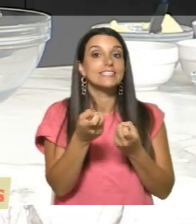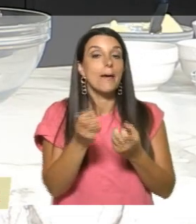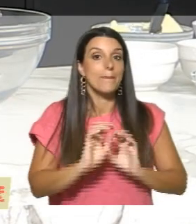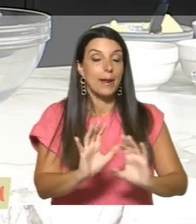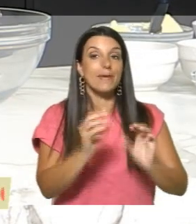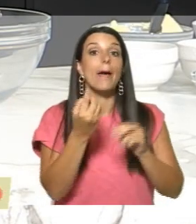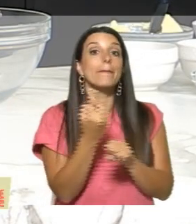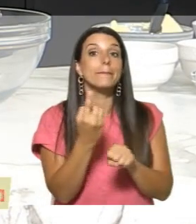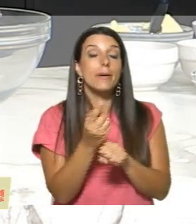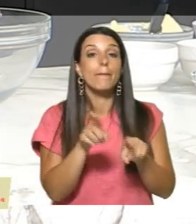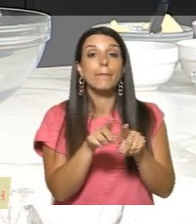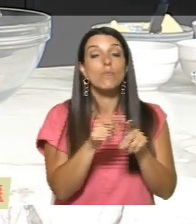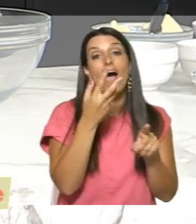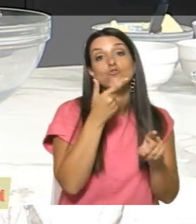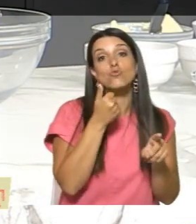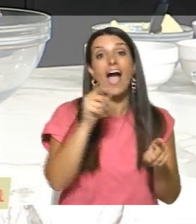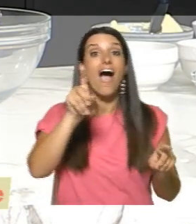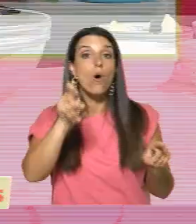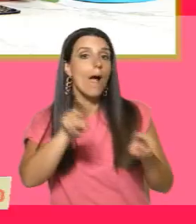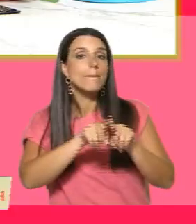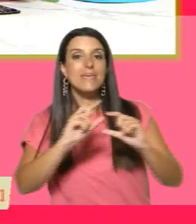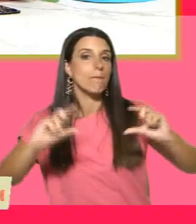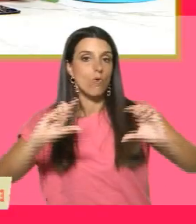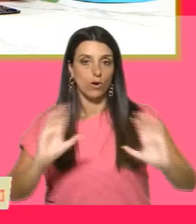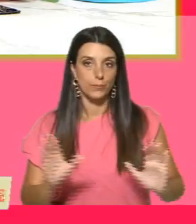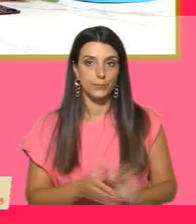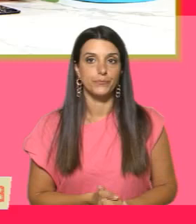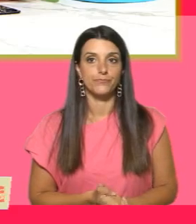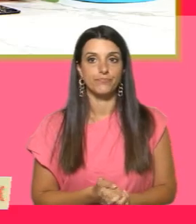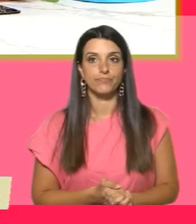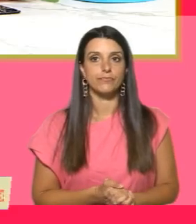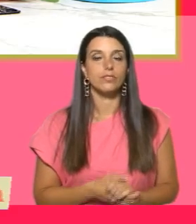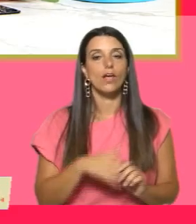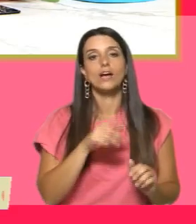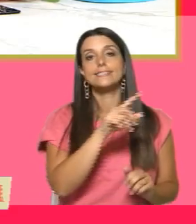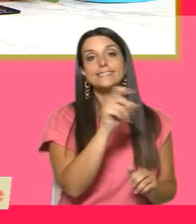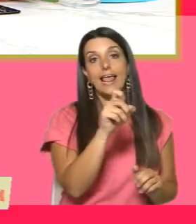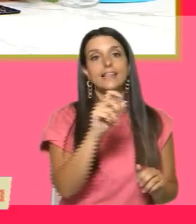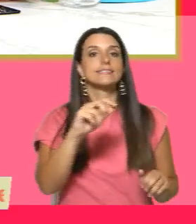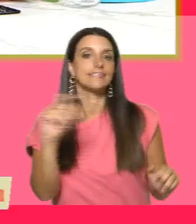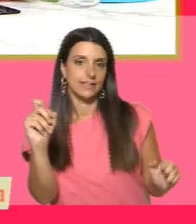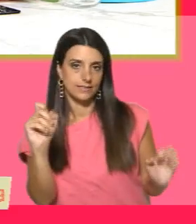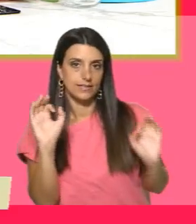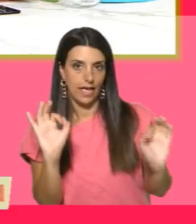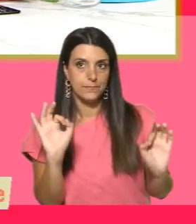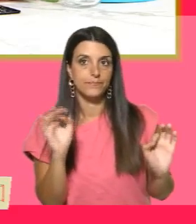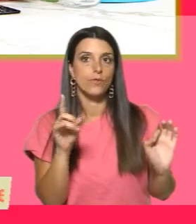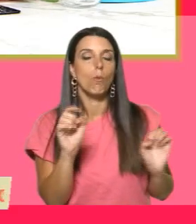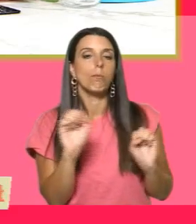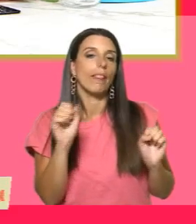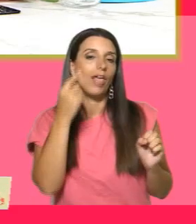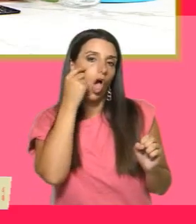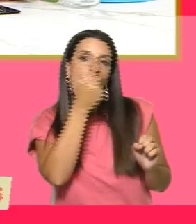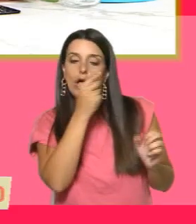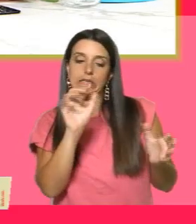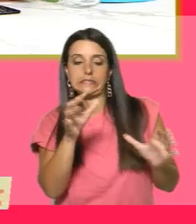Vas a poner igual cantidad de azúcar que de agua. Perfecto. ¿Está? En este caso yo puse 100 y 100. Lo puedes hacer un poco a ojo, pero